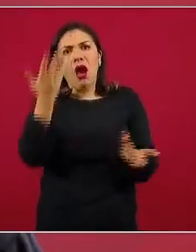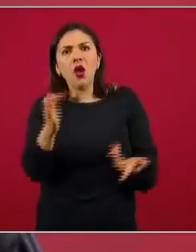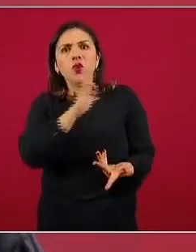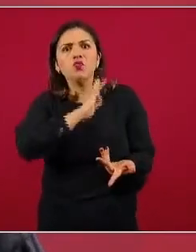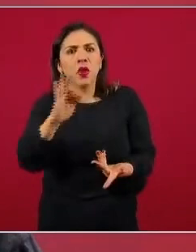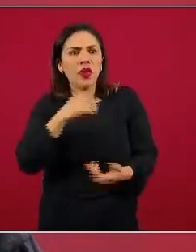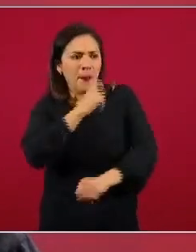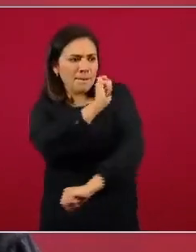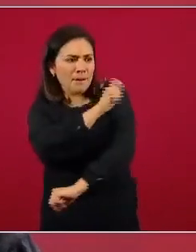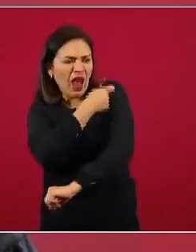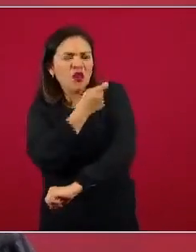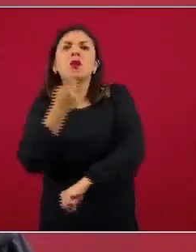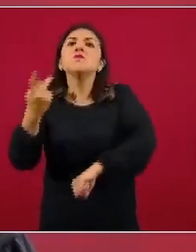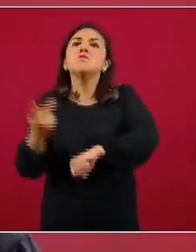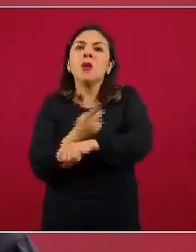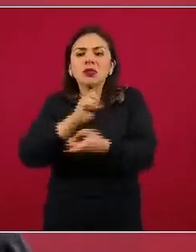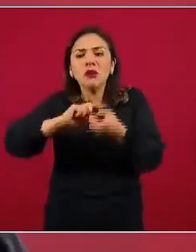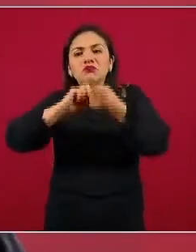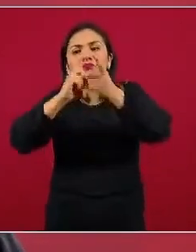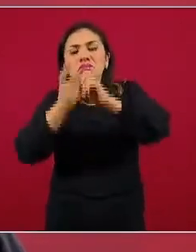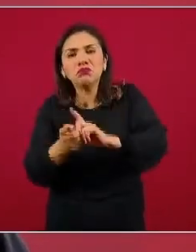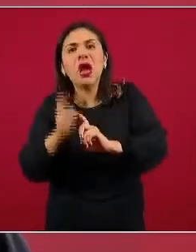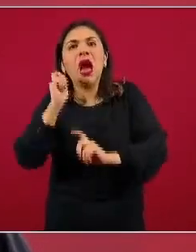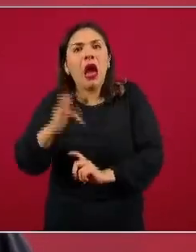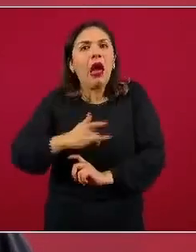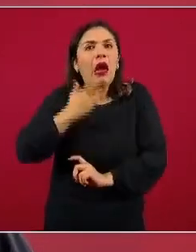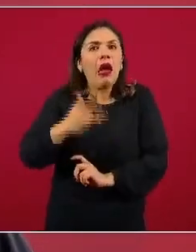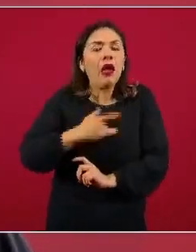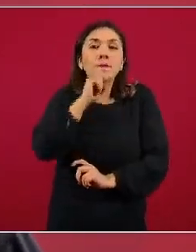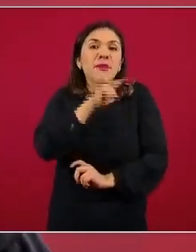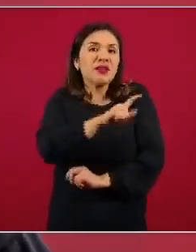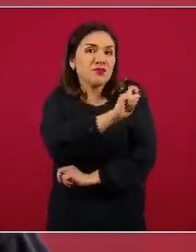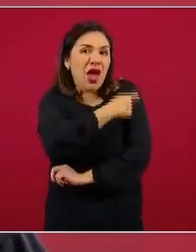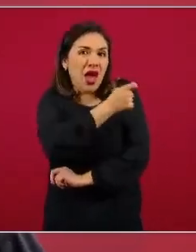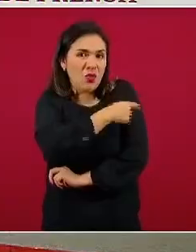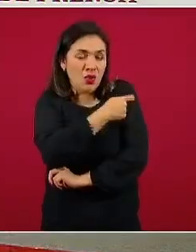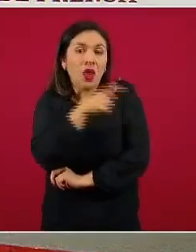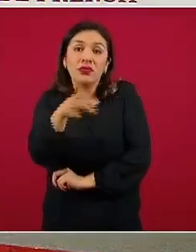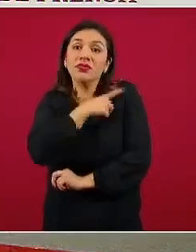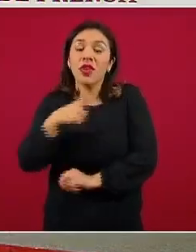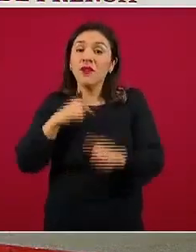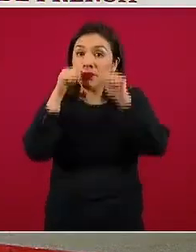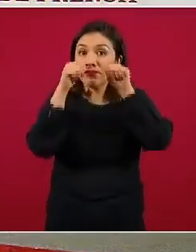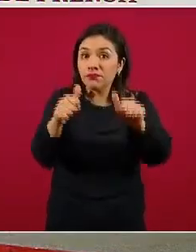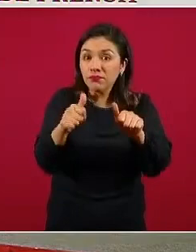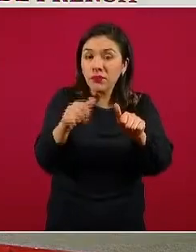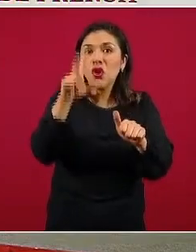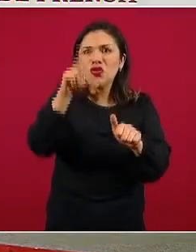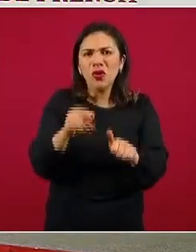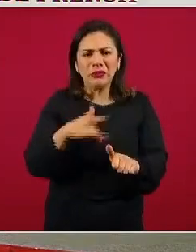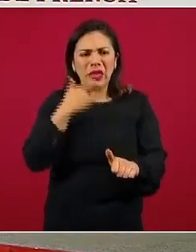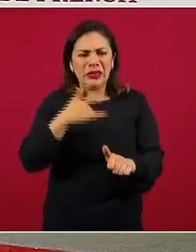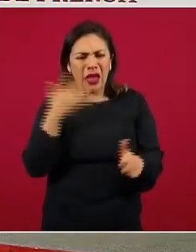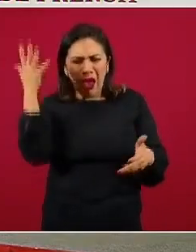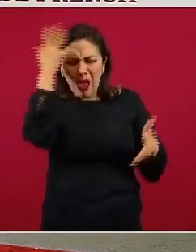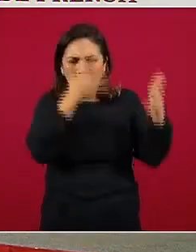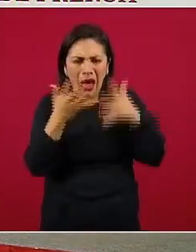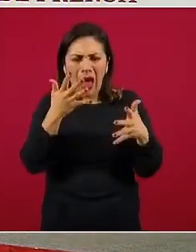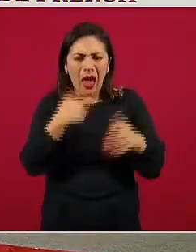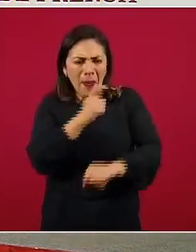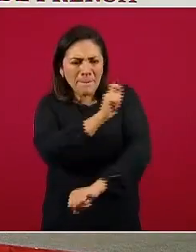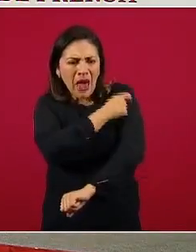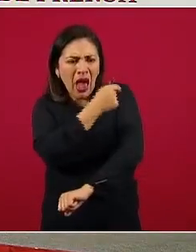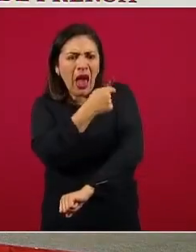ser estos signos o síntomas productos de la vacunación y ellos estén atentos y que no se malinterpreten como en su